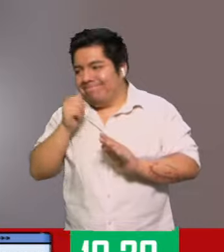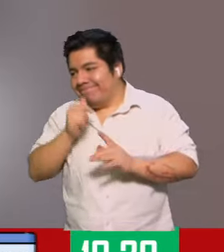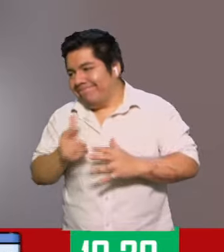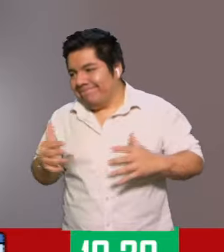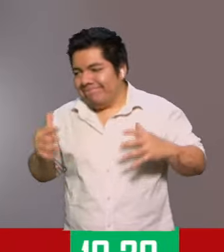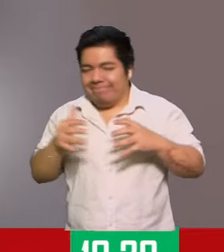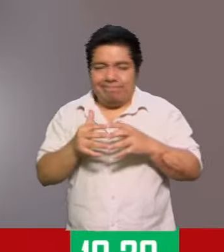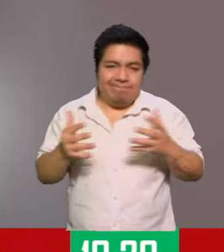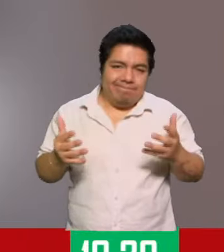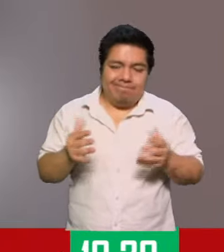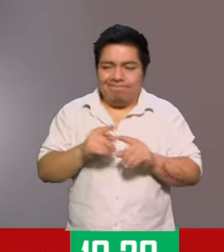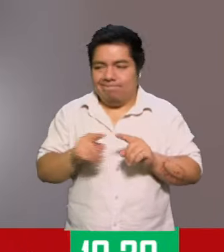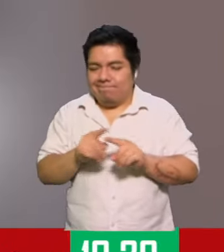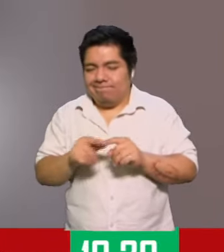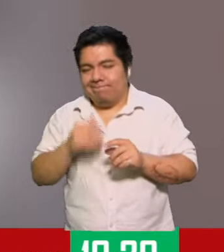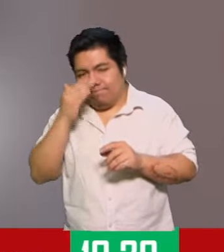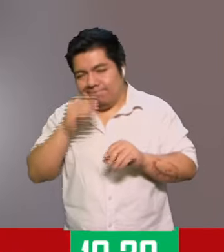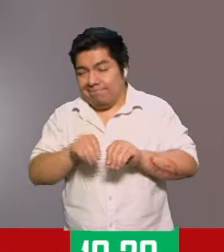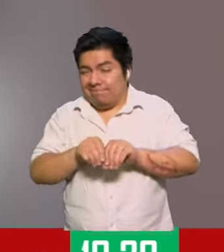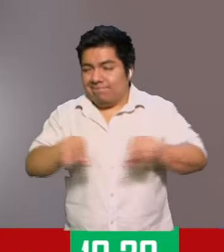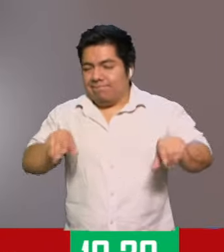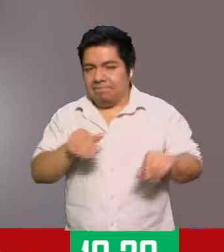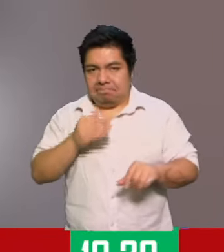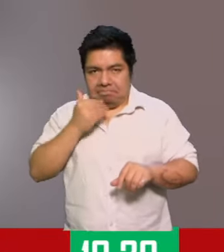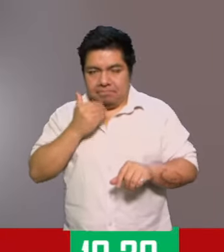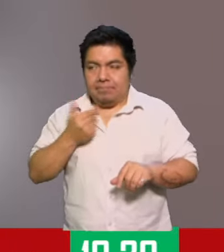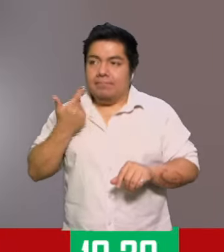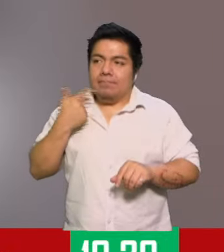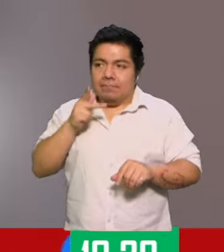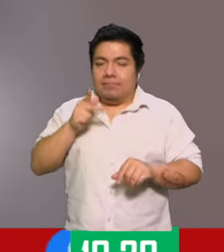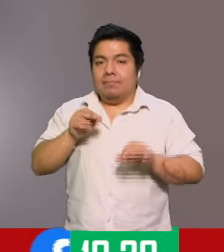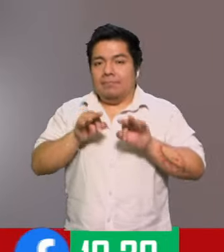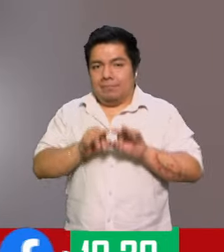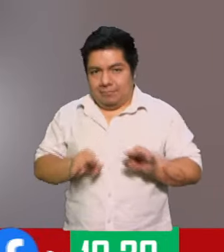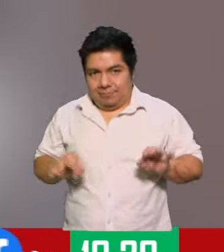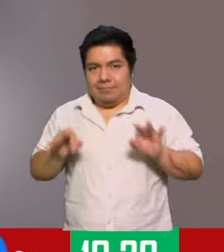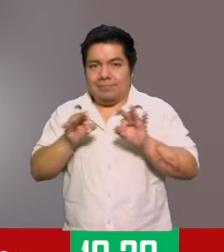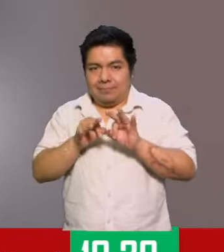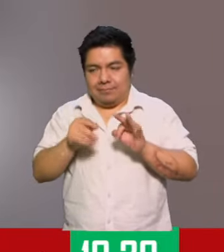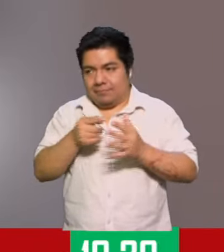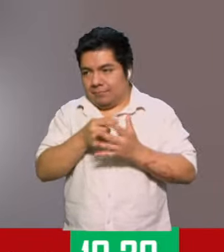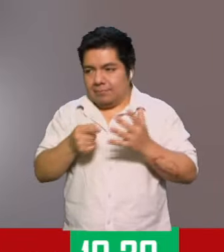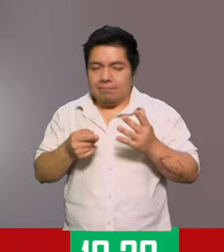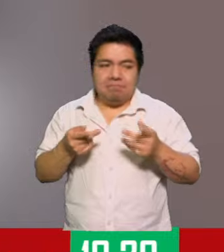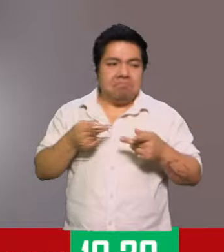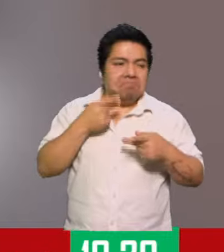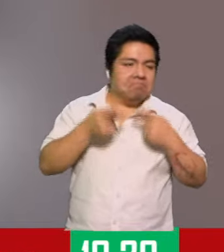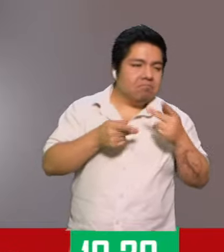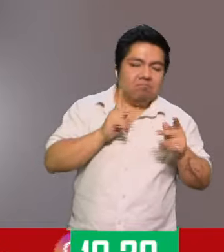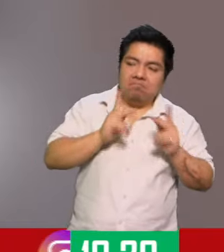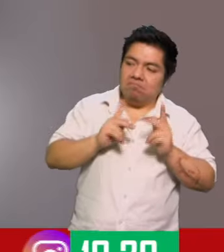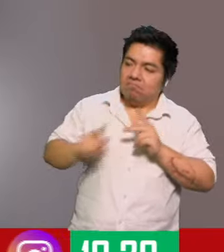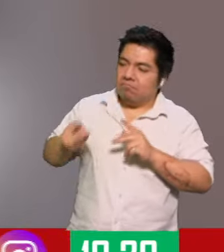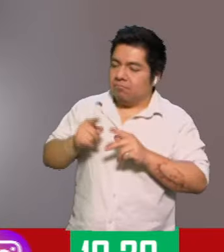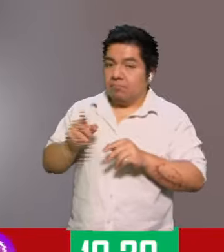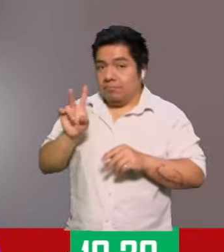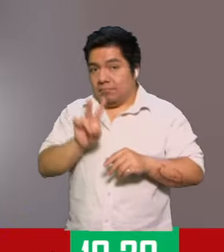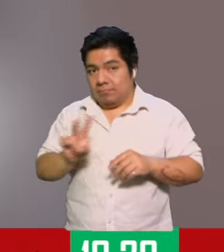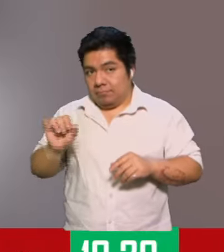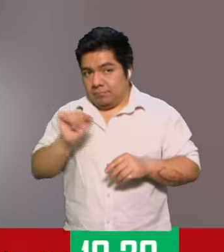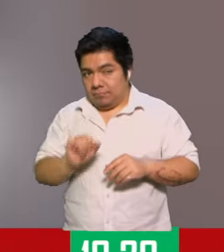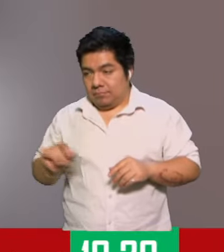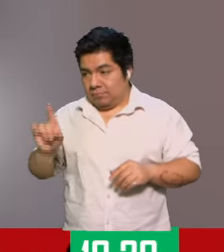comercial y muchísima publicidad y esto entonces pues es importantísimo el boca en boca y y que el primer fin de semana